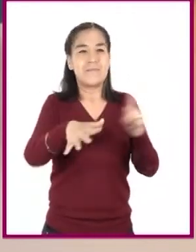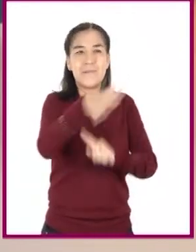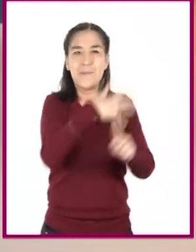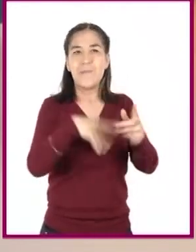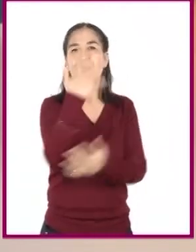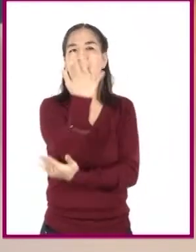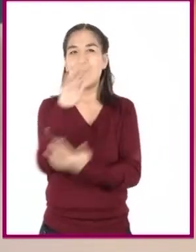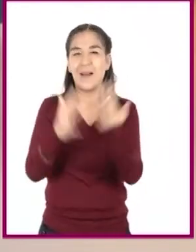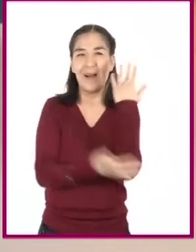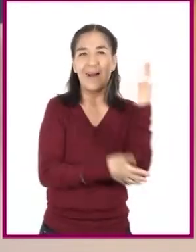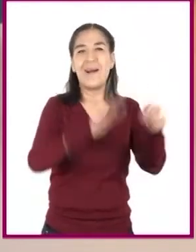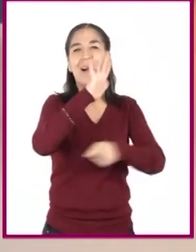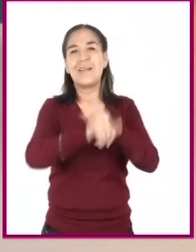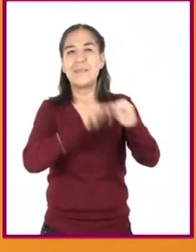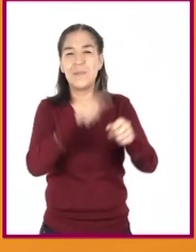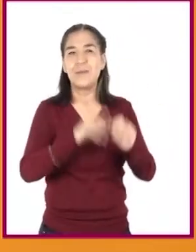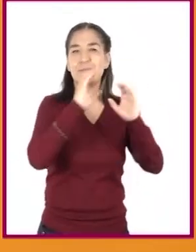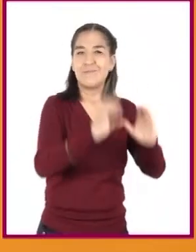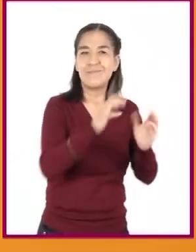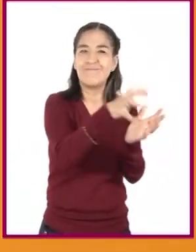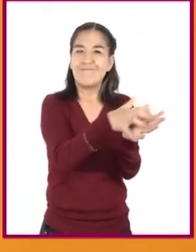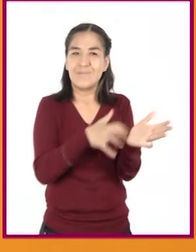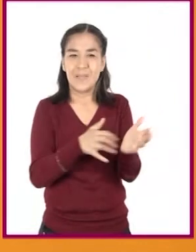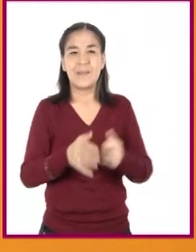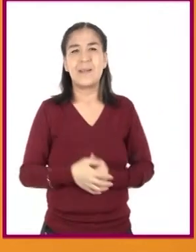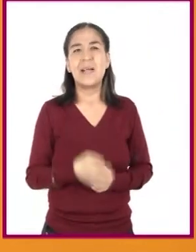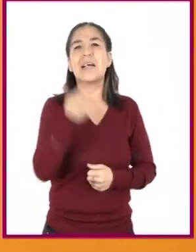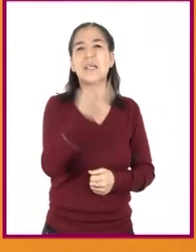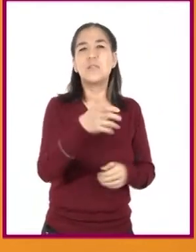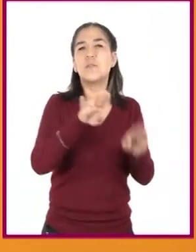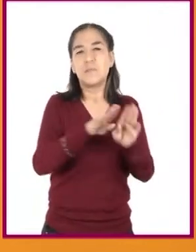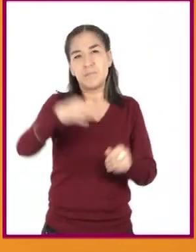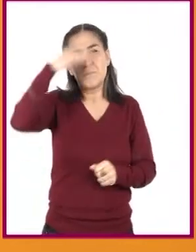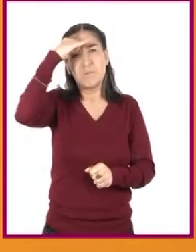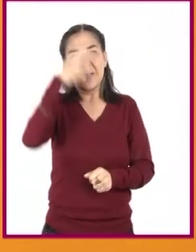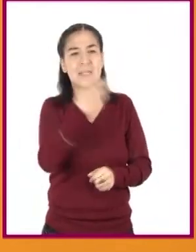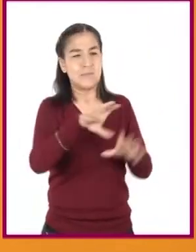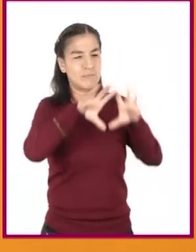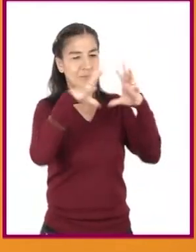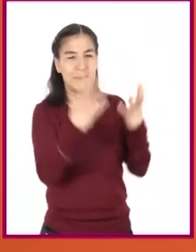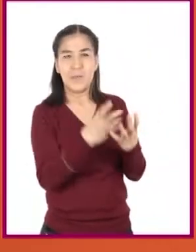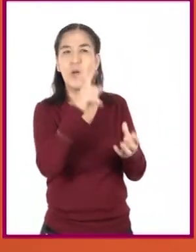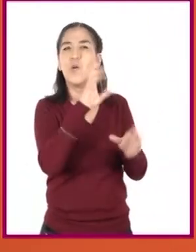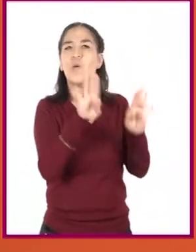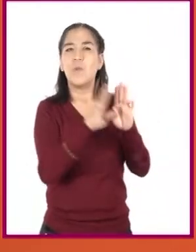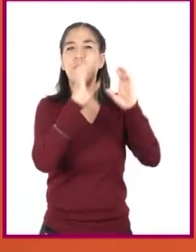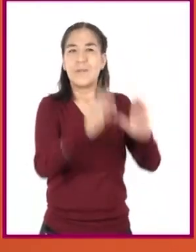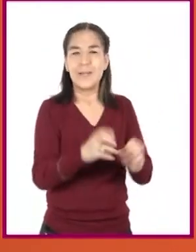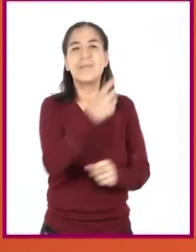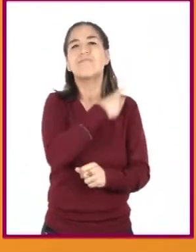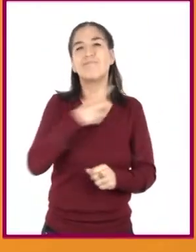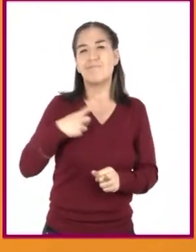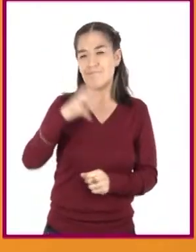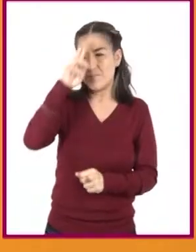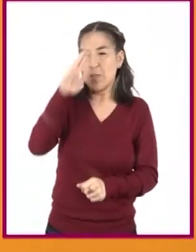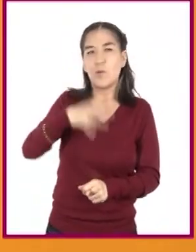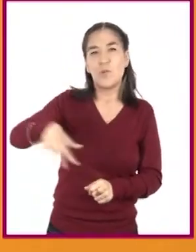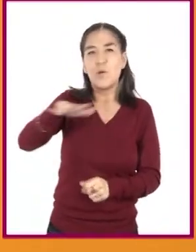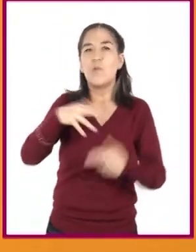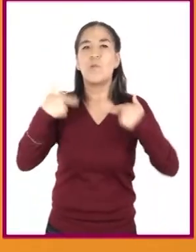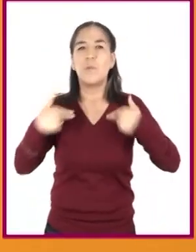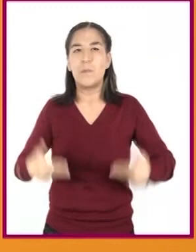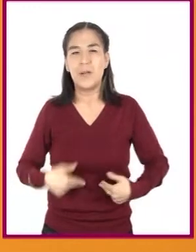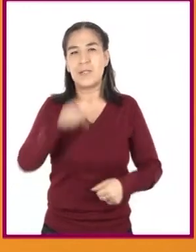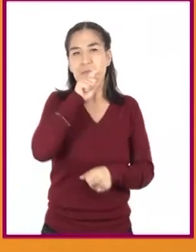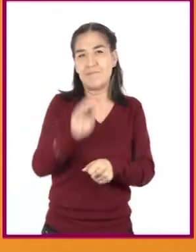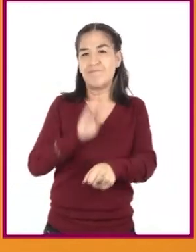ecosistemas que componen el planeta. Pues tomando conciencia planetaria tendremos respeto por la dignidad humana y defensa de los